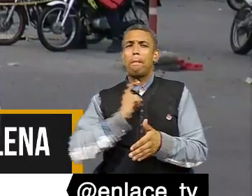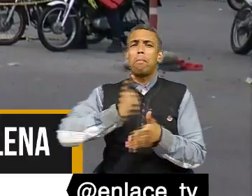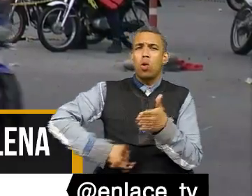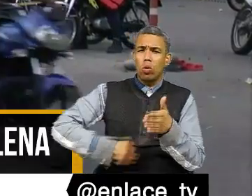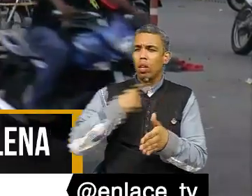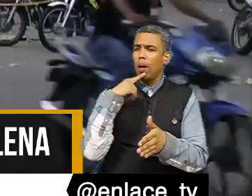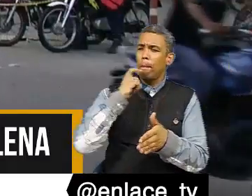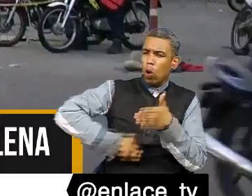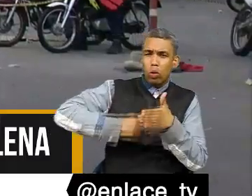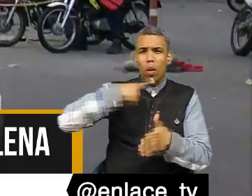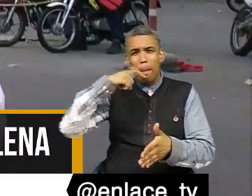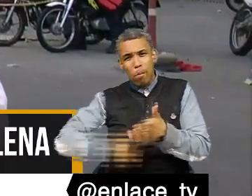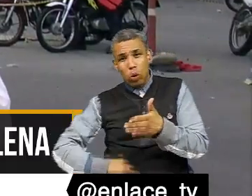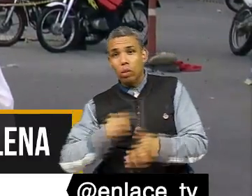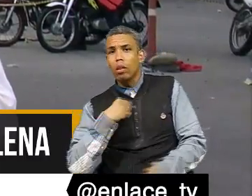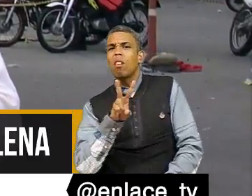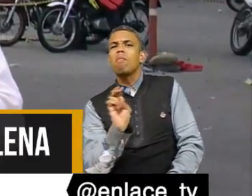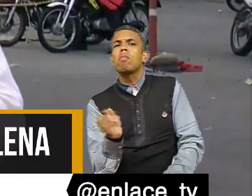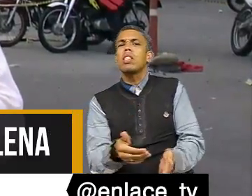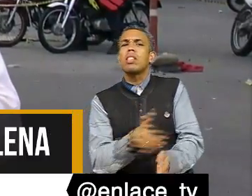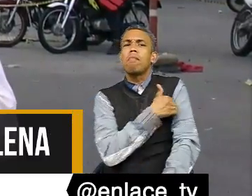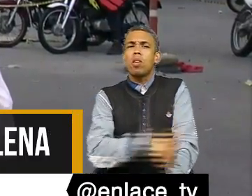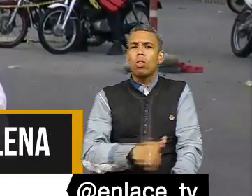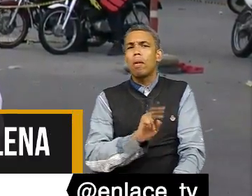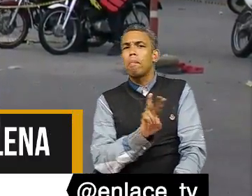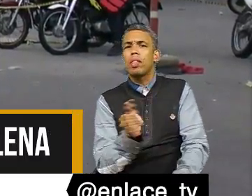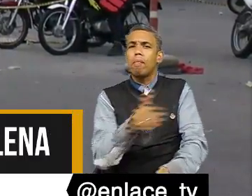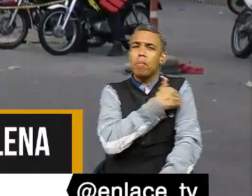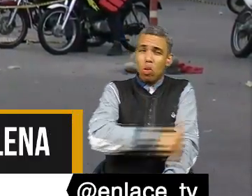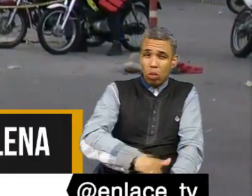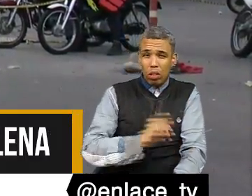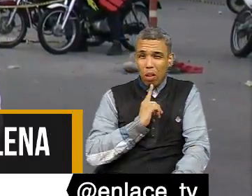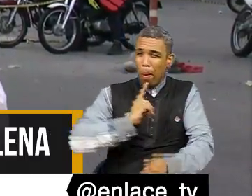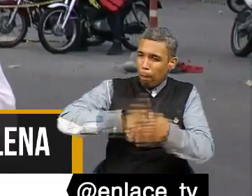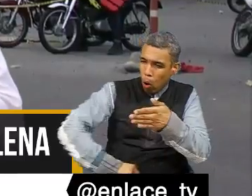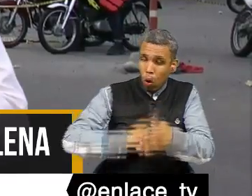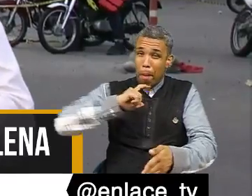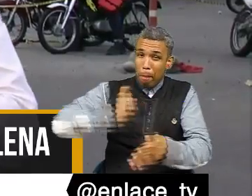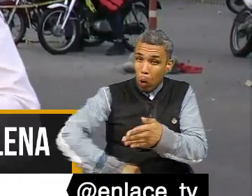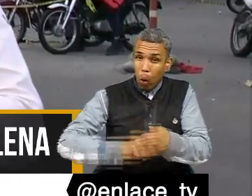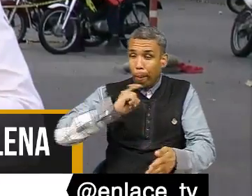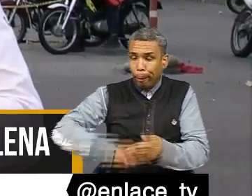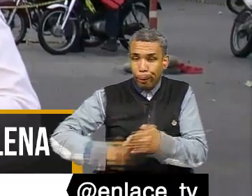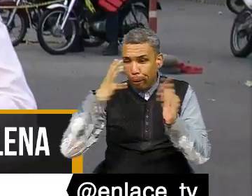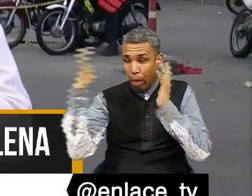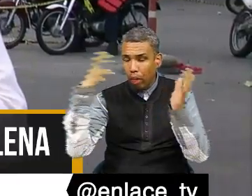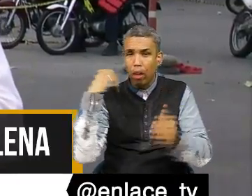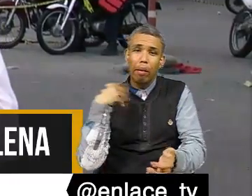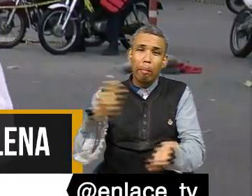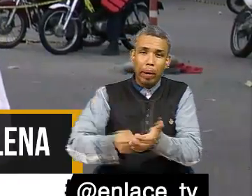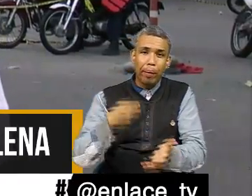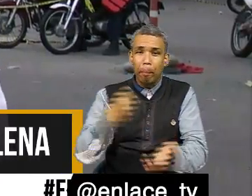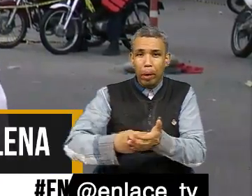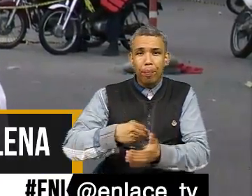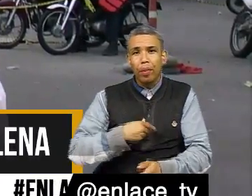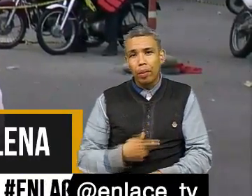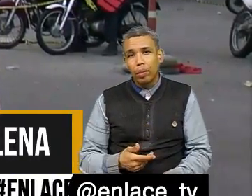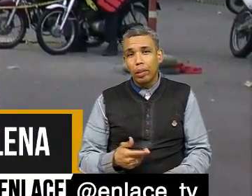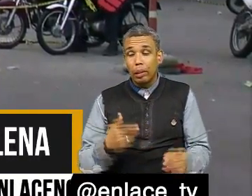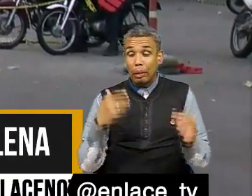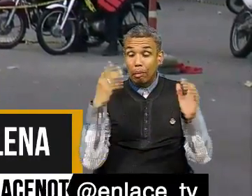que hace prácticamente insostenible esta empresa con estas multas repetidas. Entonces estamos muy atentos. Mañana es un día decisivo, aquí está nuestro